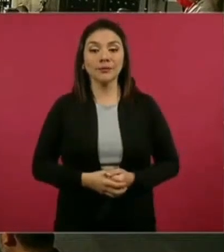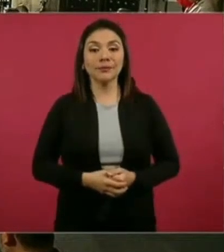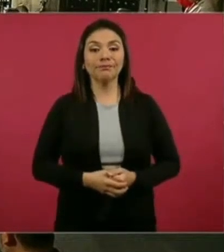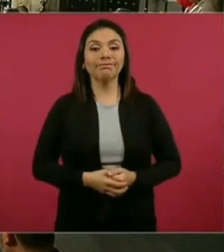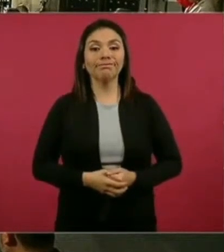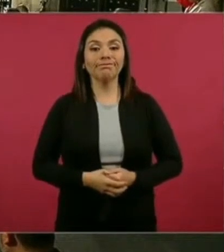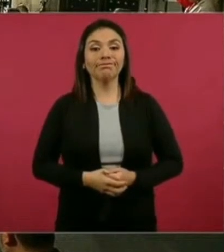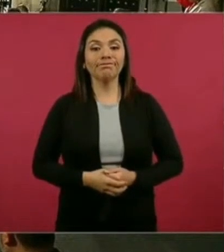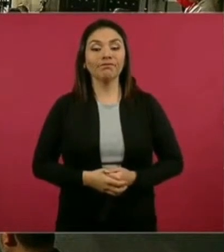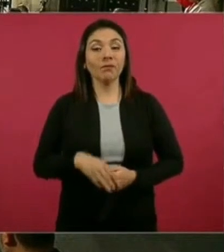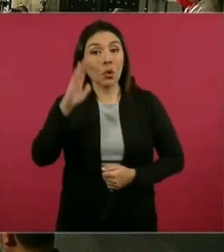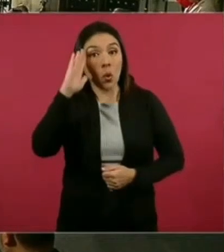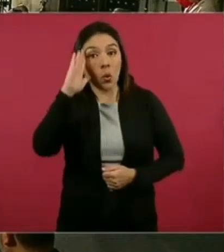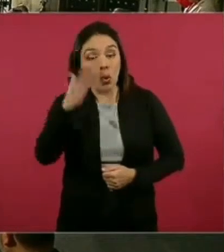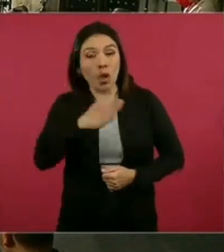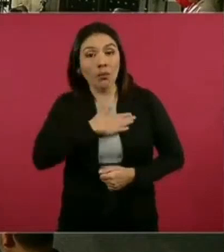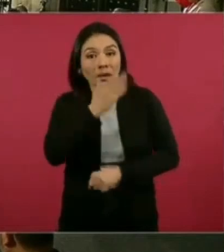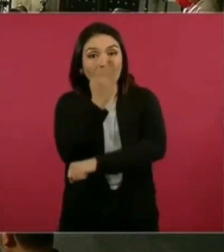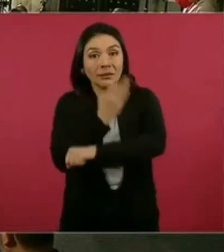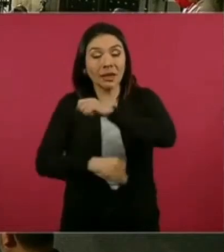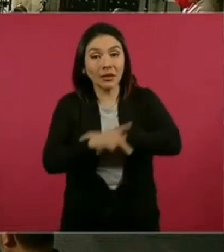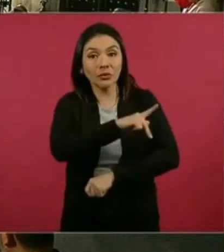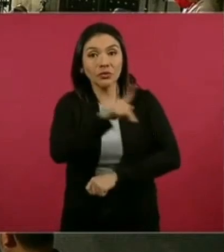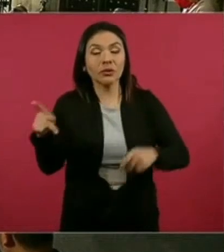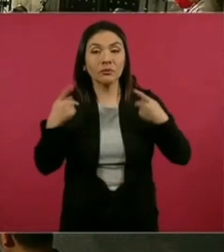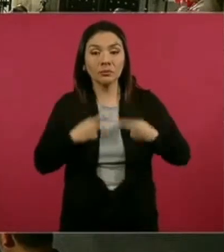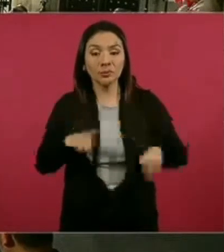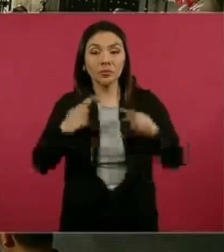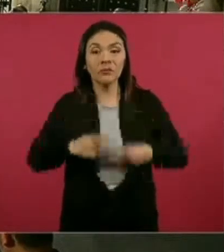Hola, ¿qué tal? Muy buenas tardes a todos.